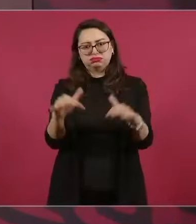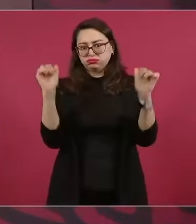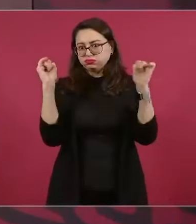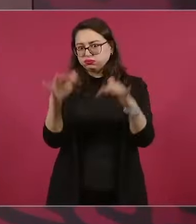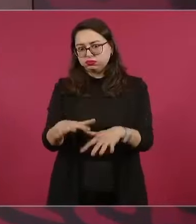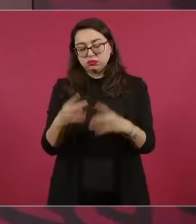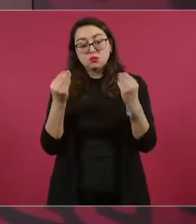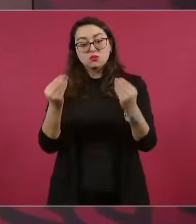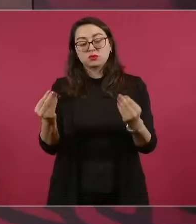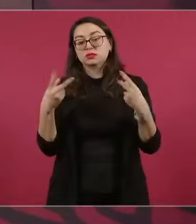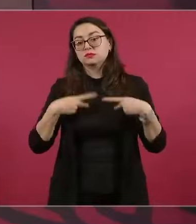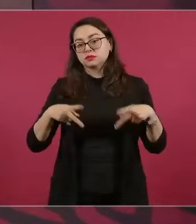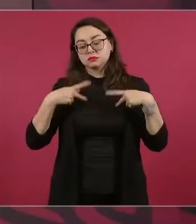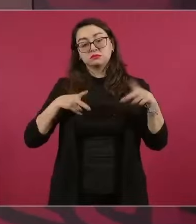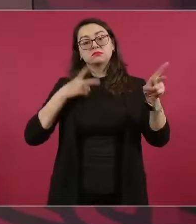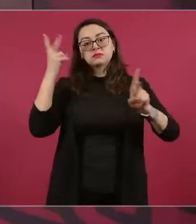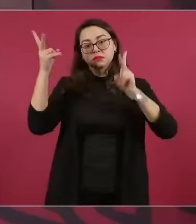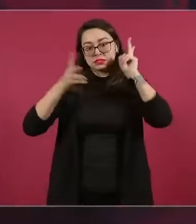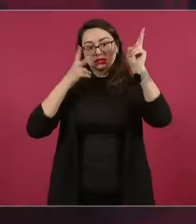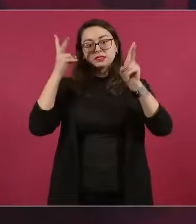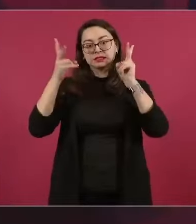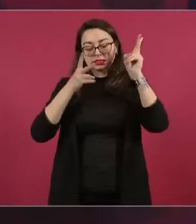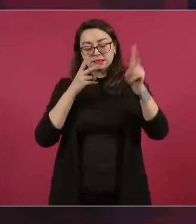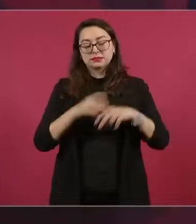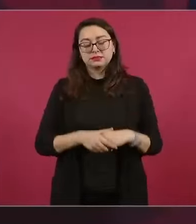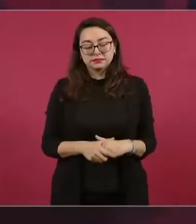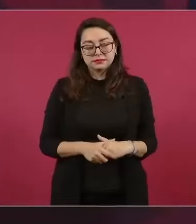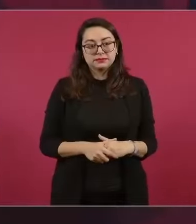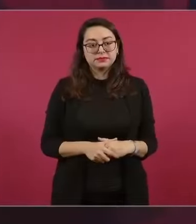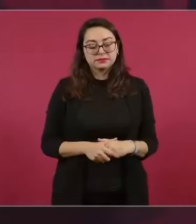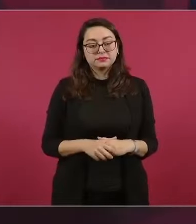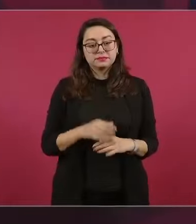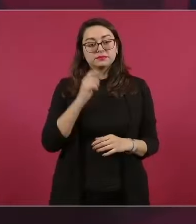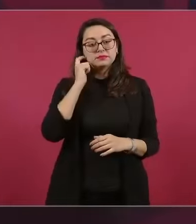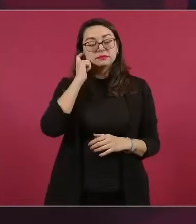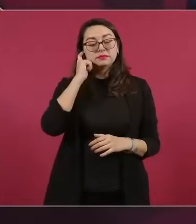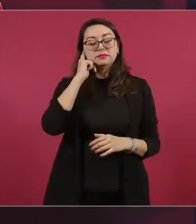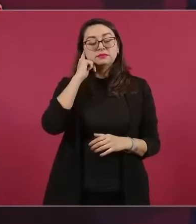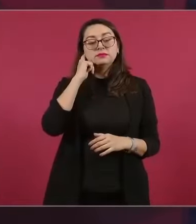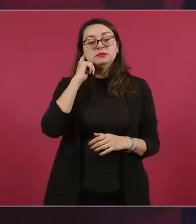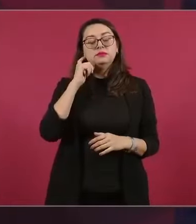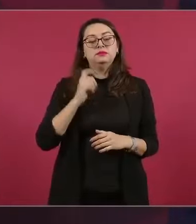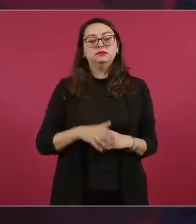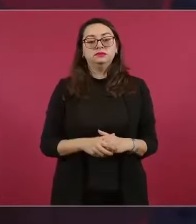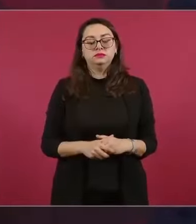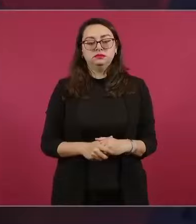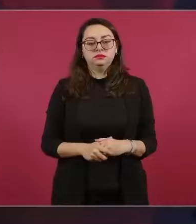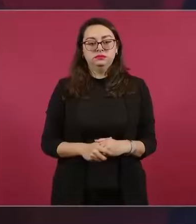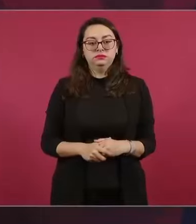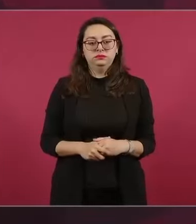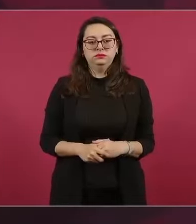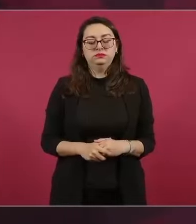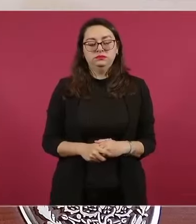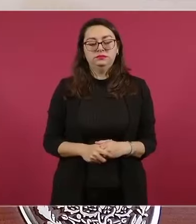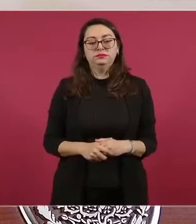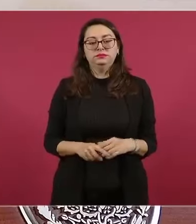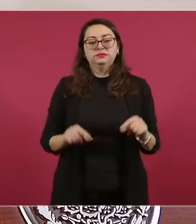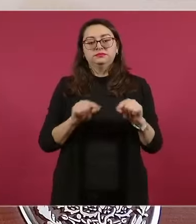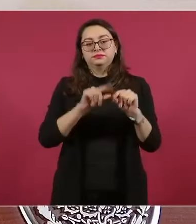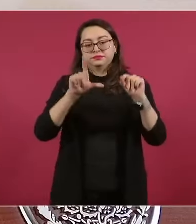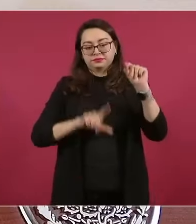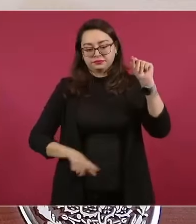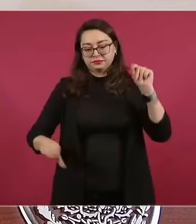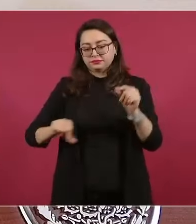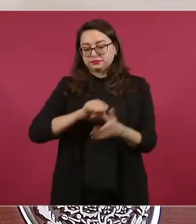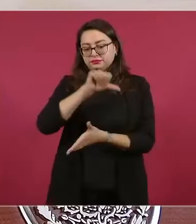a nivel nacional. Llegan de todo el centro del país, de aquí